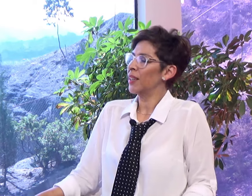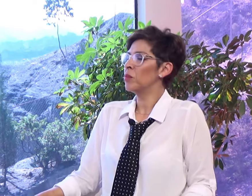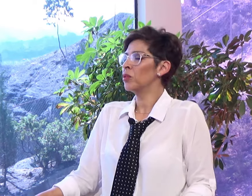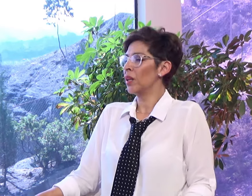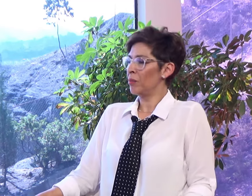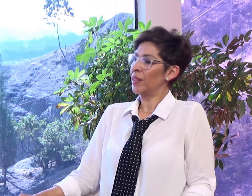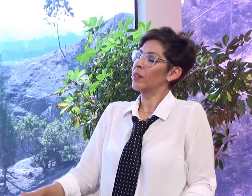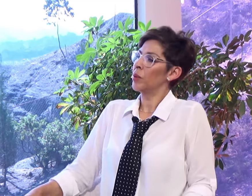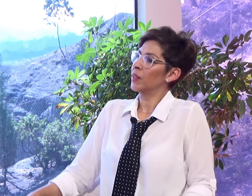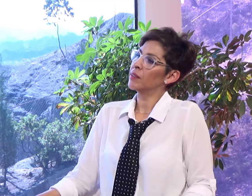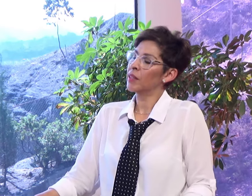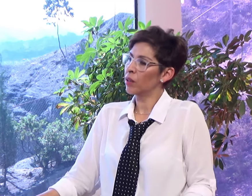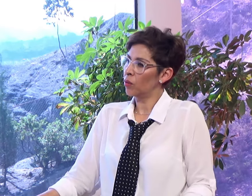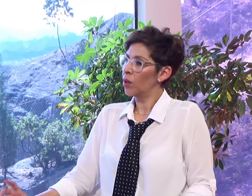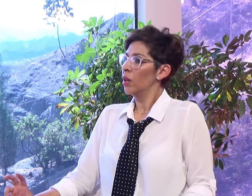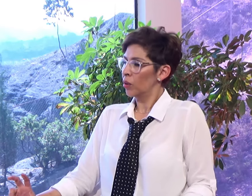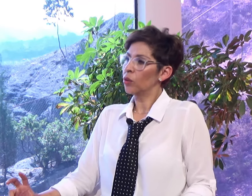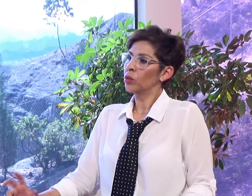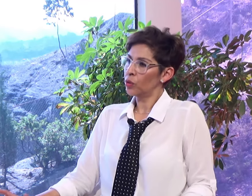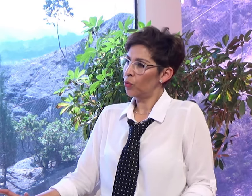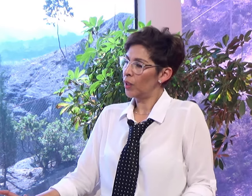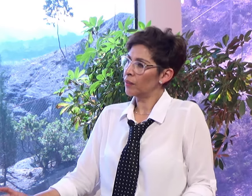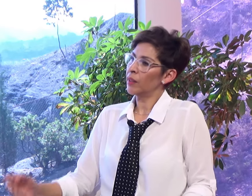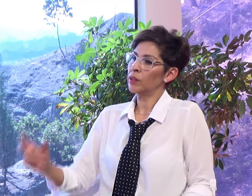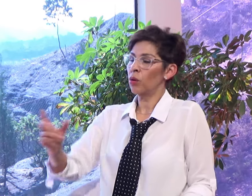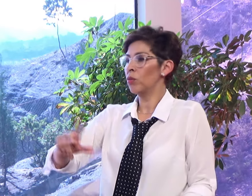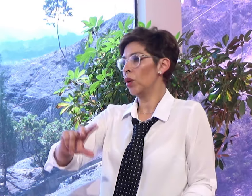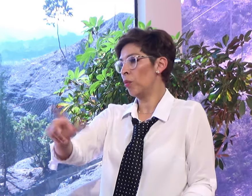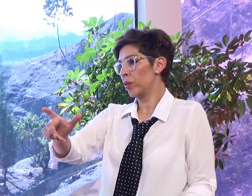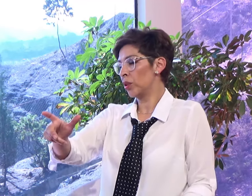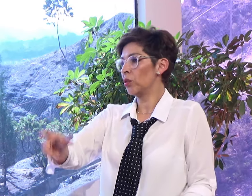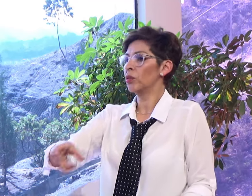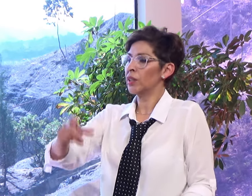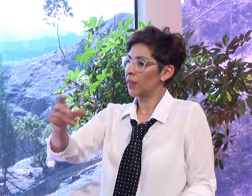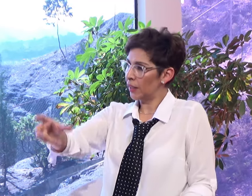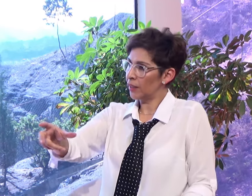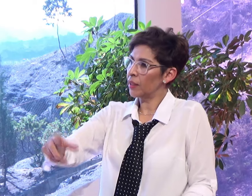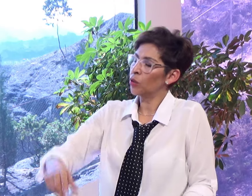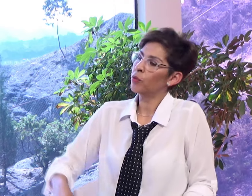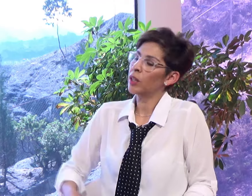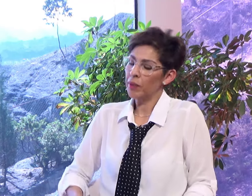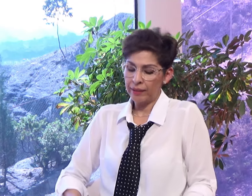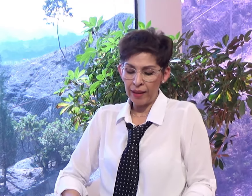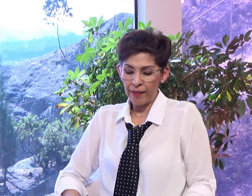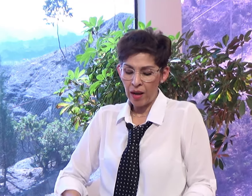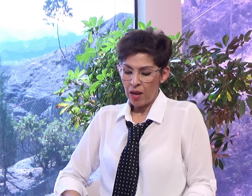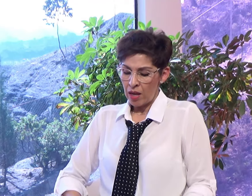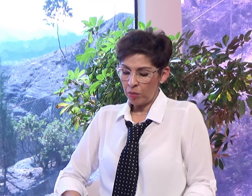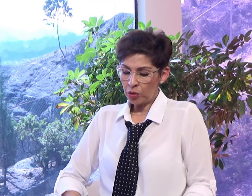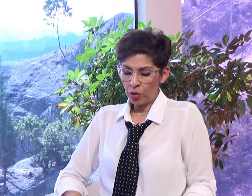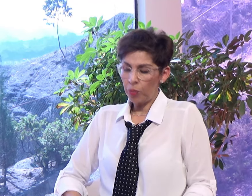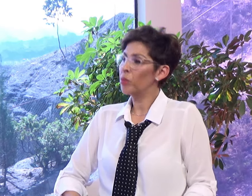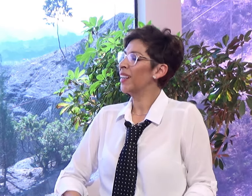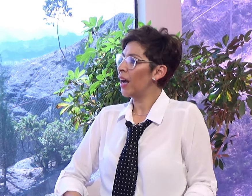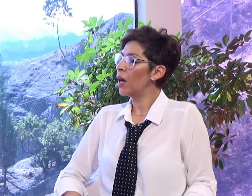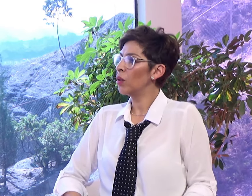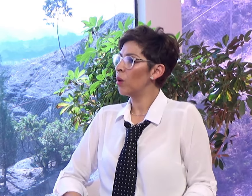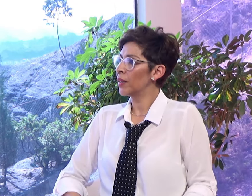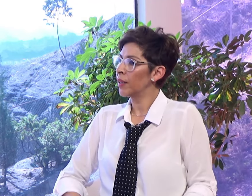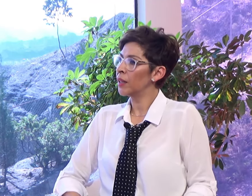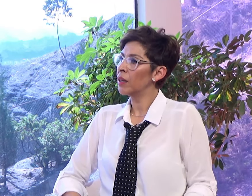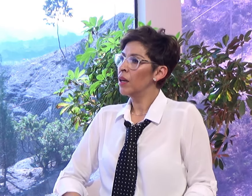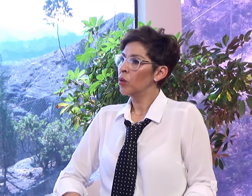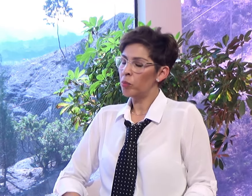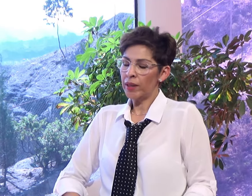¿Cómo llegaremos al 2025 con dos fuerzas, con una oposición que seguirá siendo fragmentada? Hemos